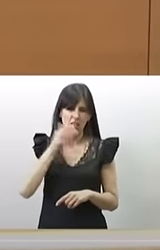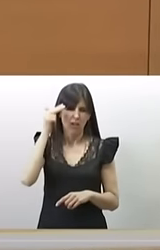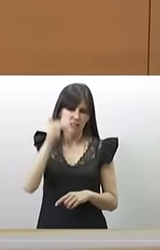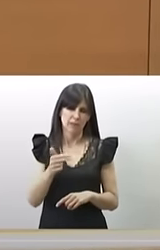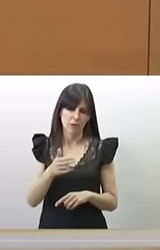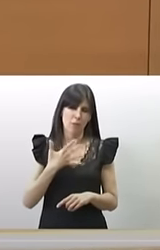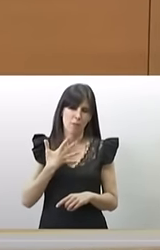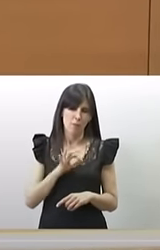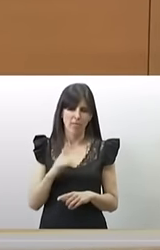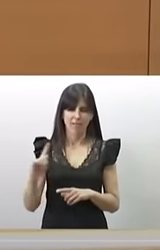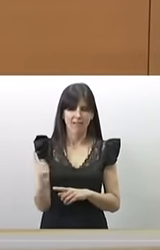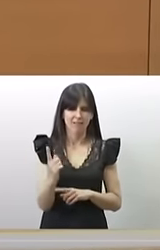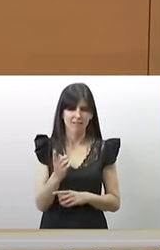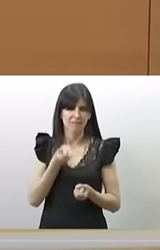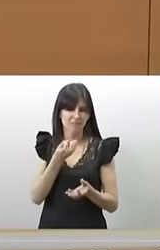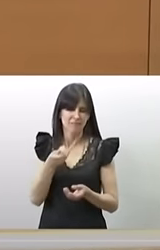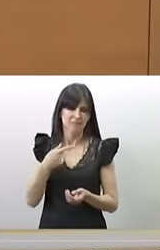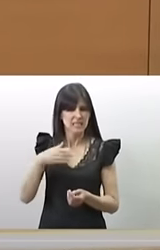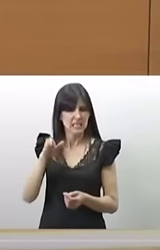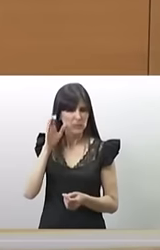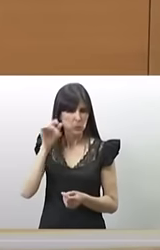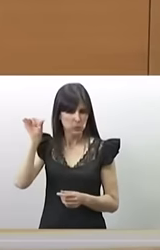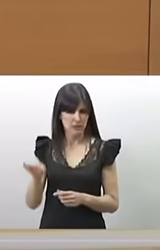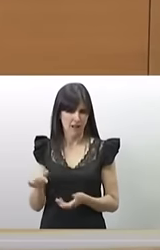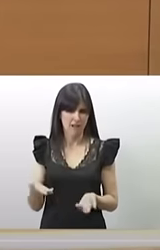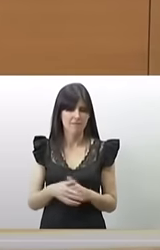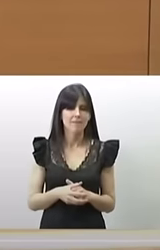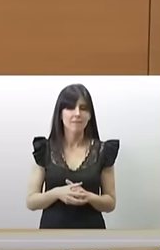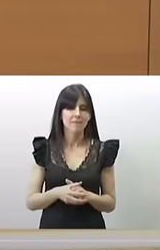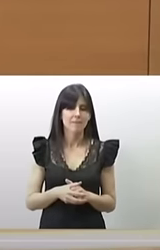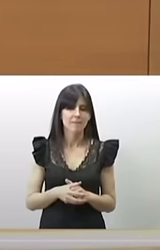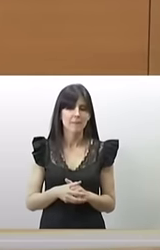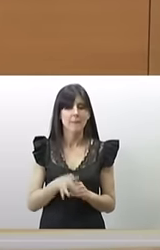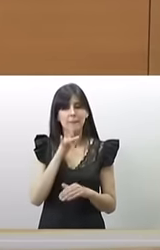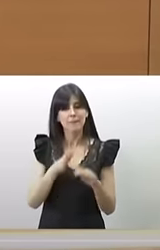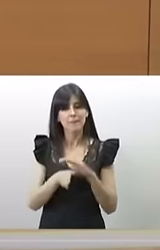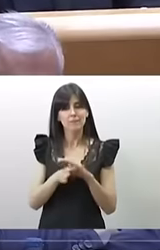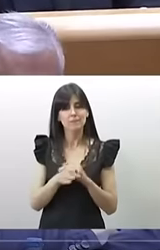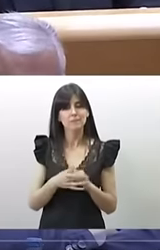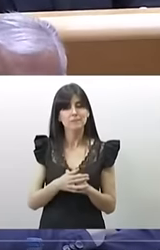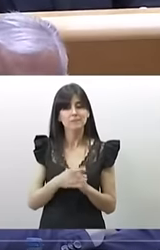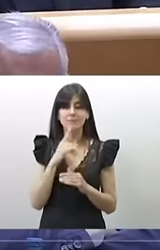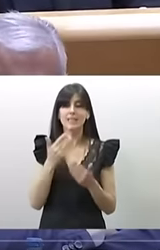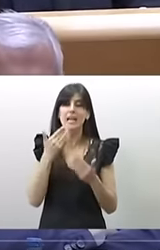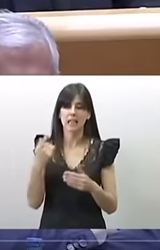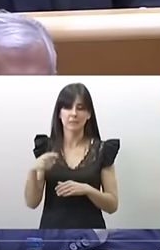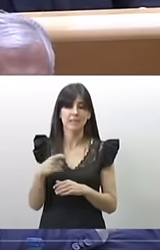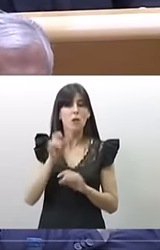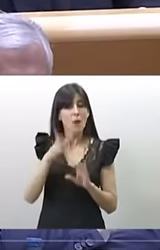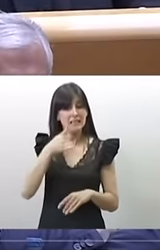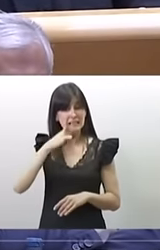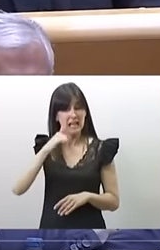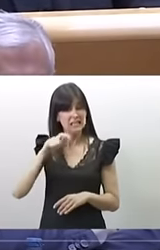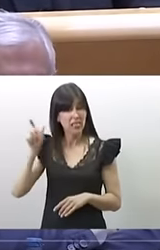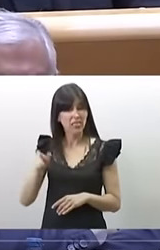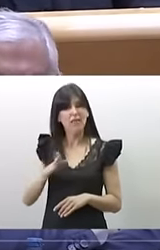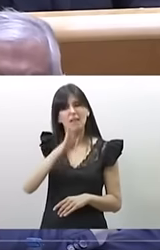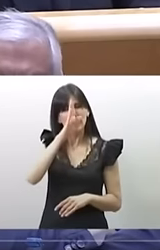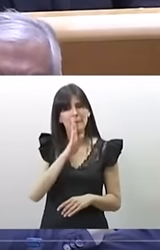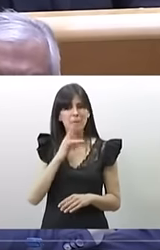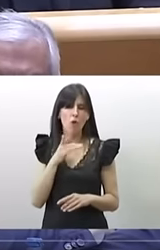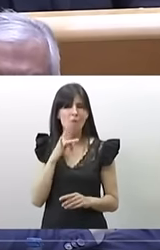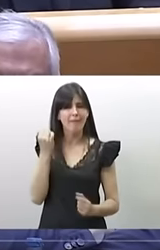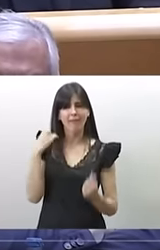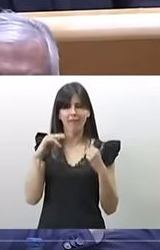respeto para poder escuchar a quien está haciendo uso de la palabra. Prosiga, senadora García. Sí, gracias, presidente. Igual que Sánchez, que ocultó con su